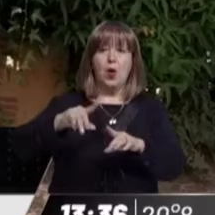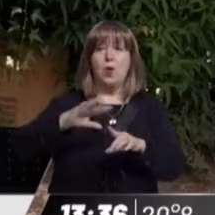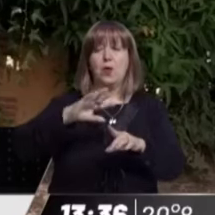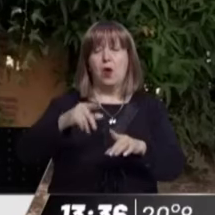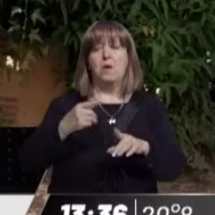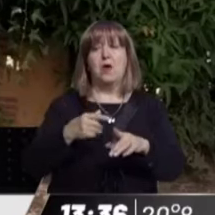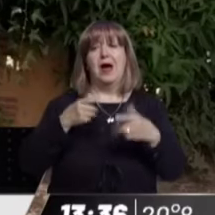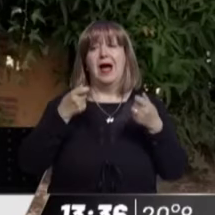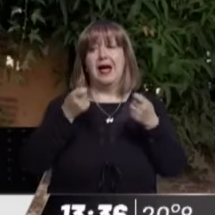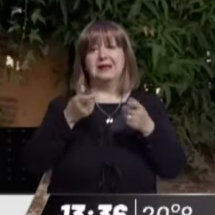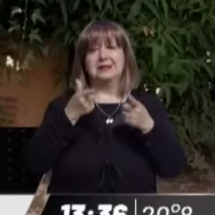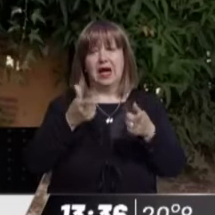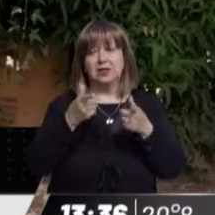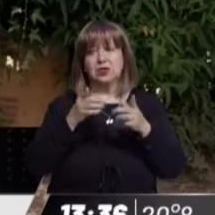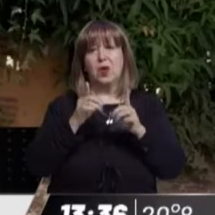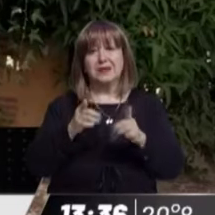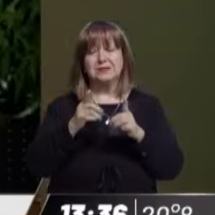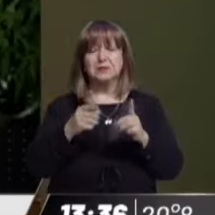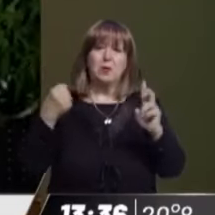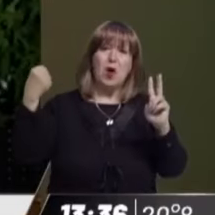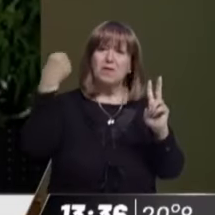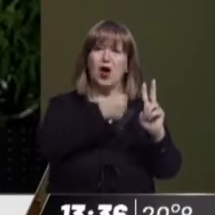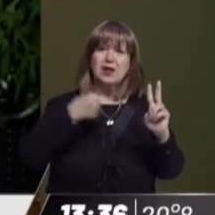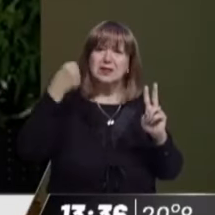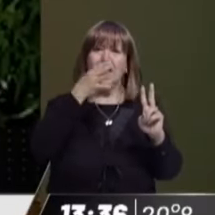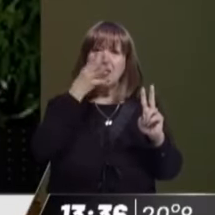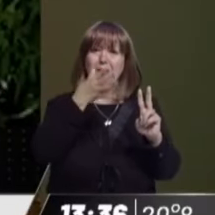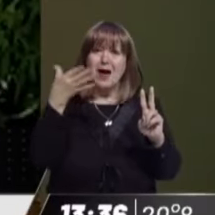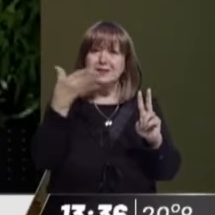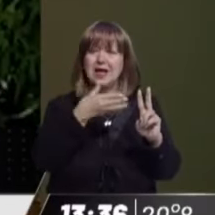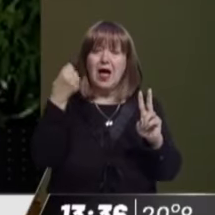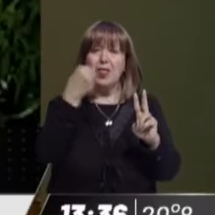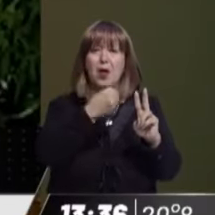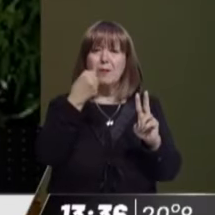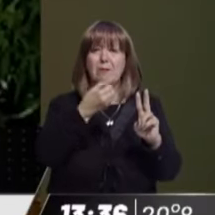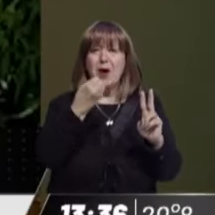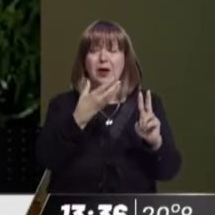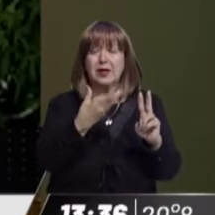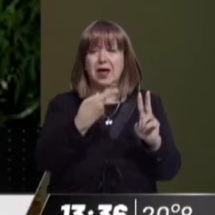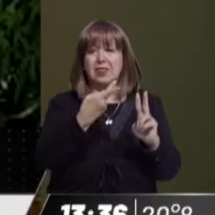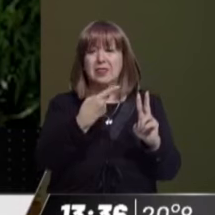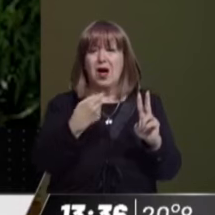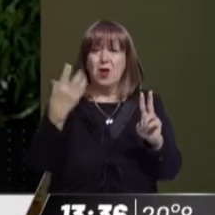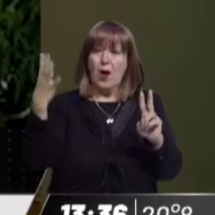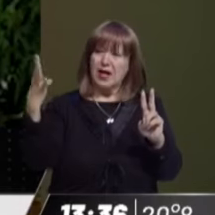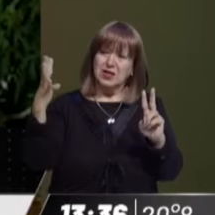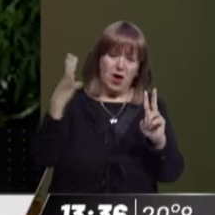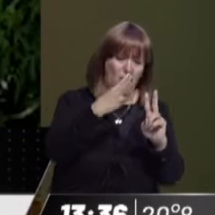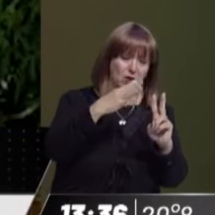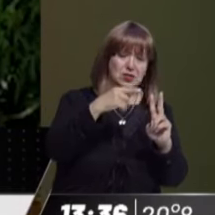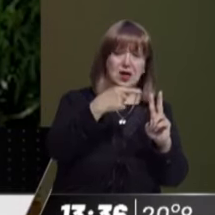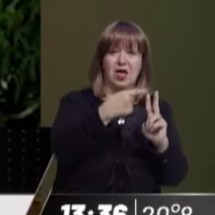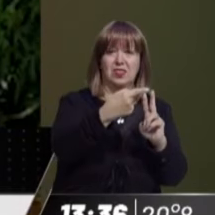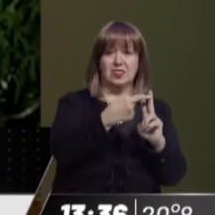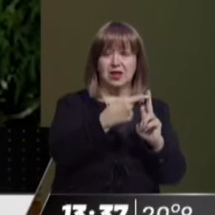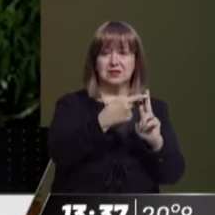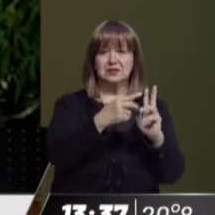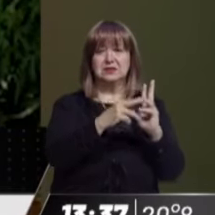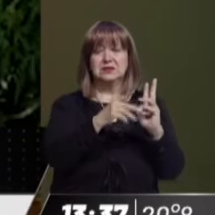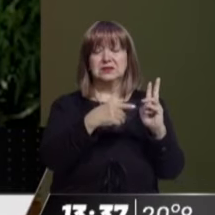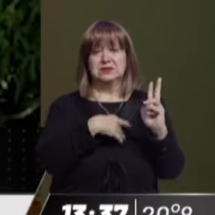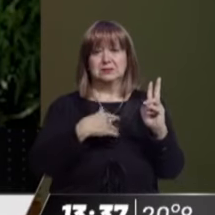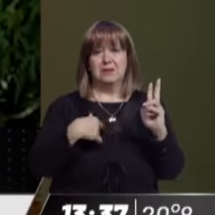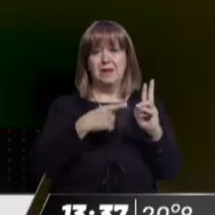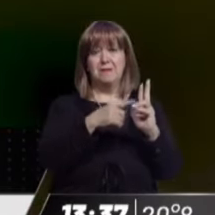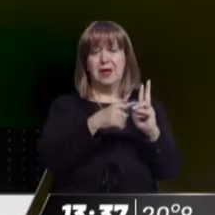asaltos pero nunca con esta violencia nunca con esta vehemencia allí Estuvo trabajando nuestro colega nuestro compañero de